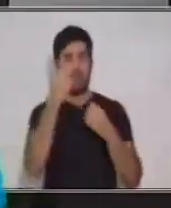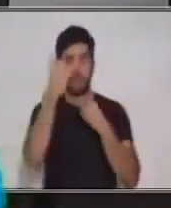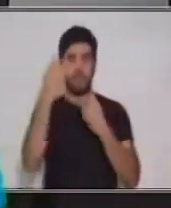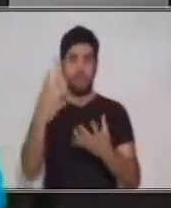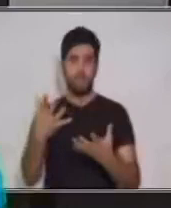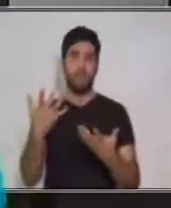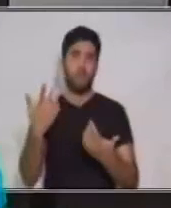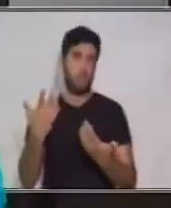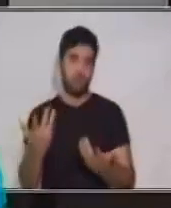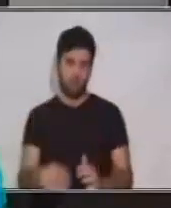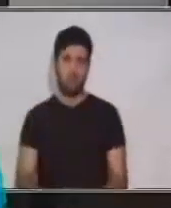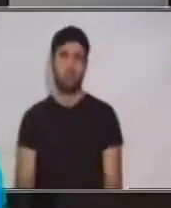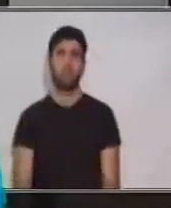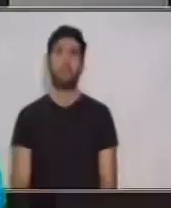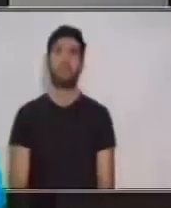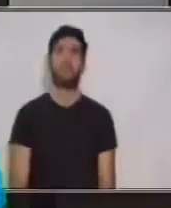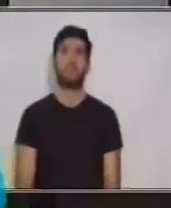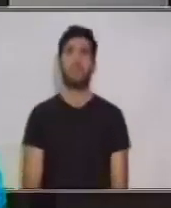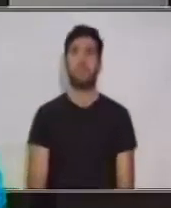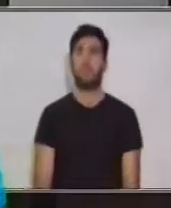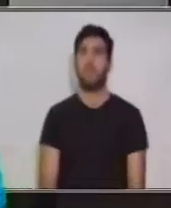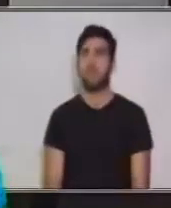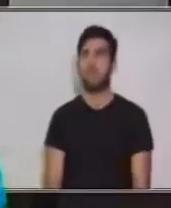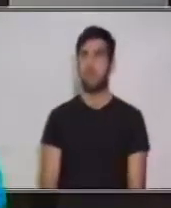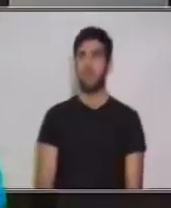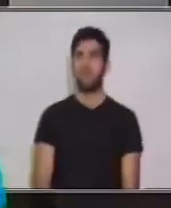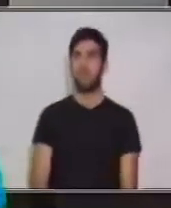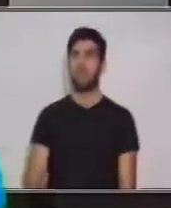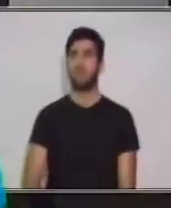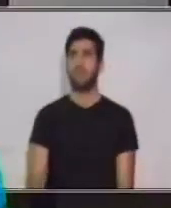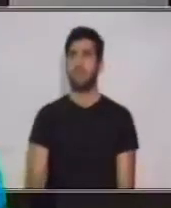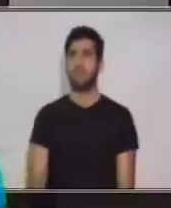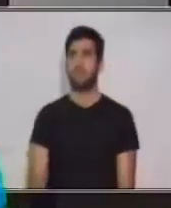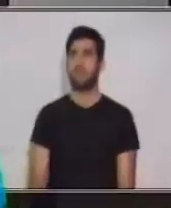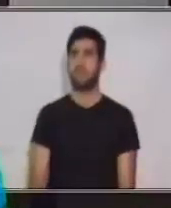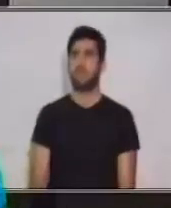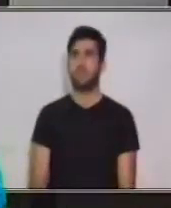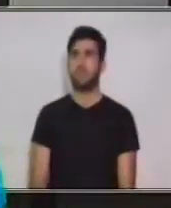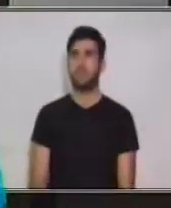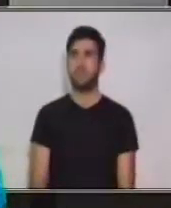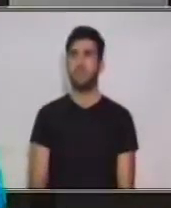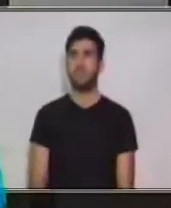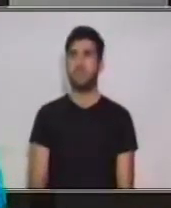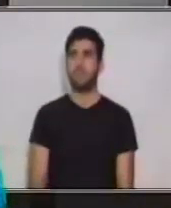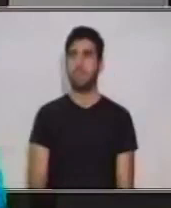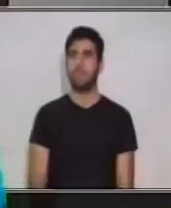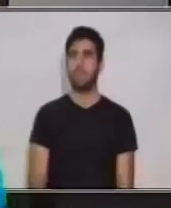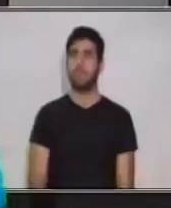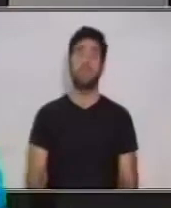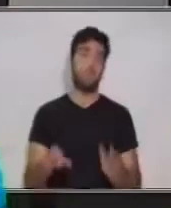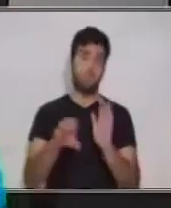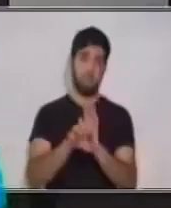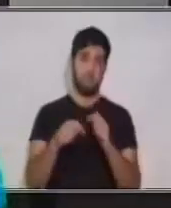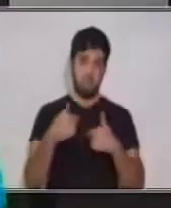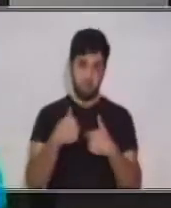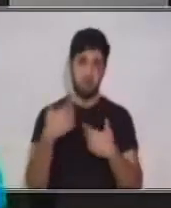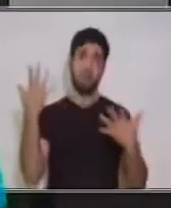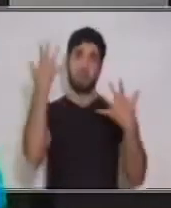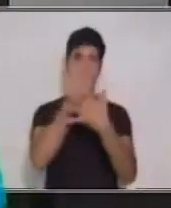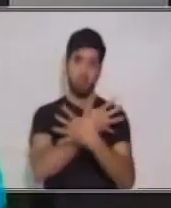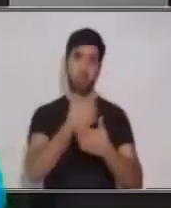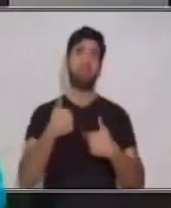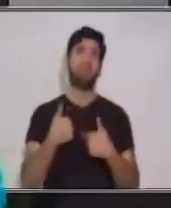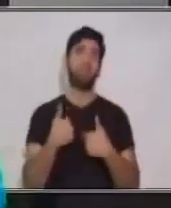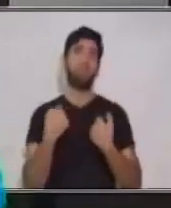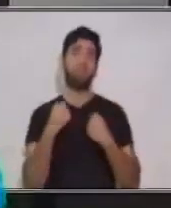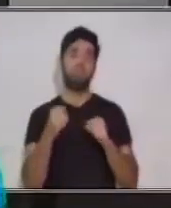va a ser un parámetro para tomar una decisión de qué deportes hacer en el colegio, si yo me confundo,